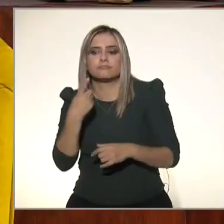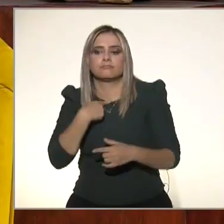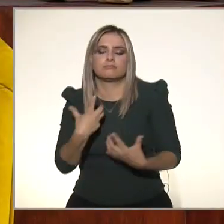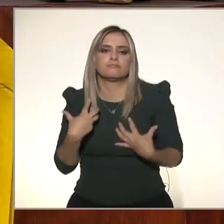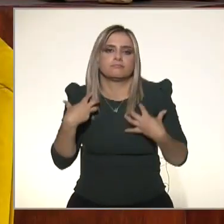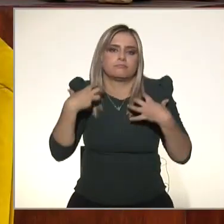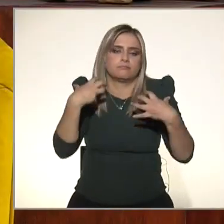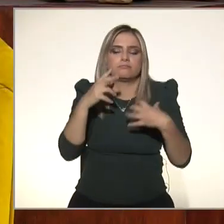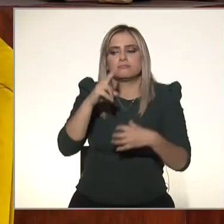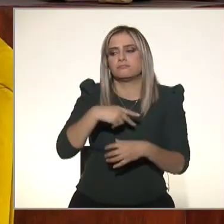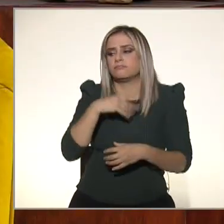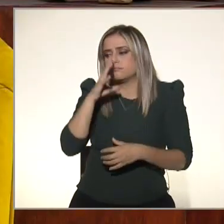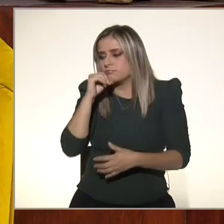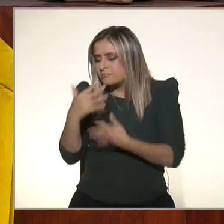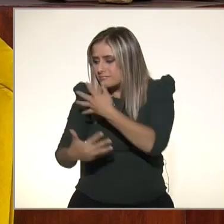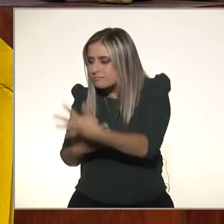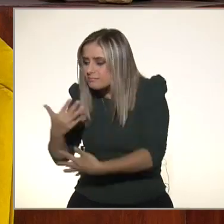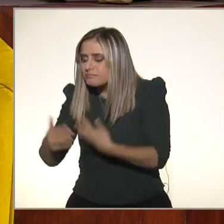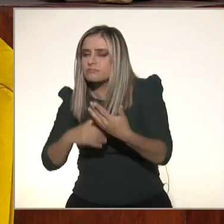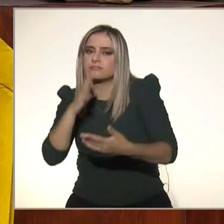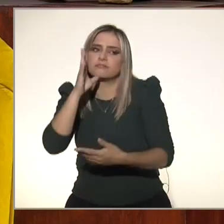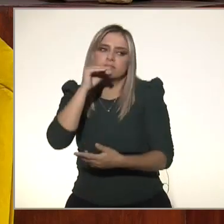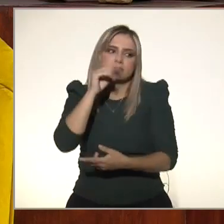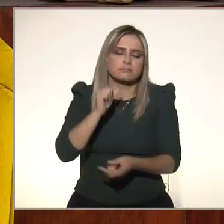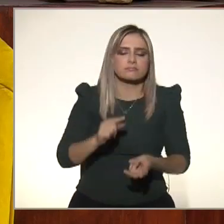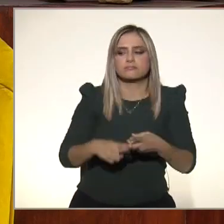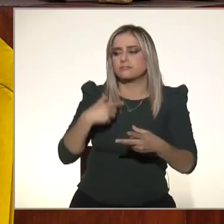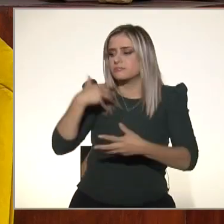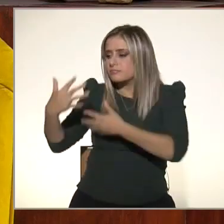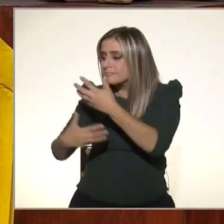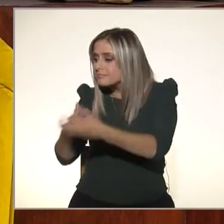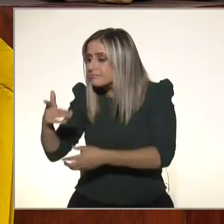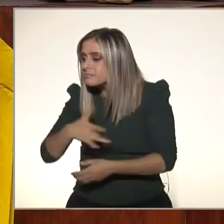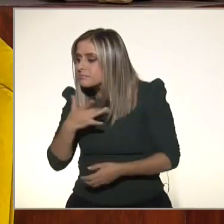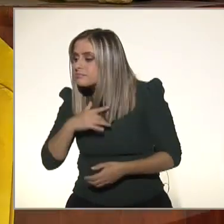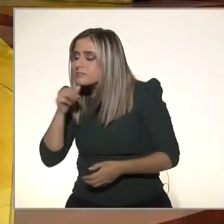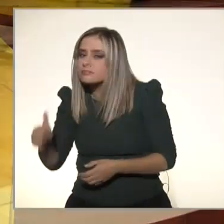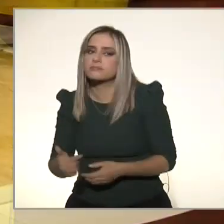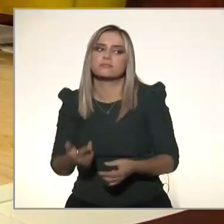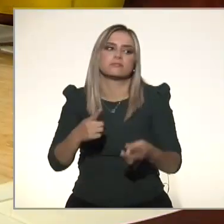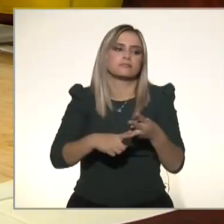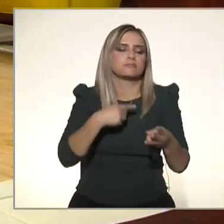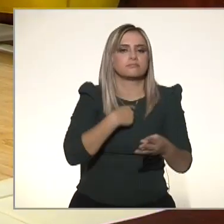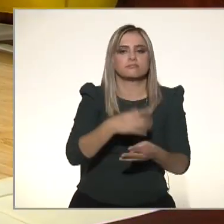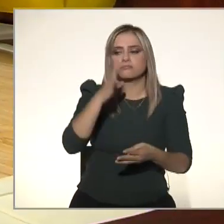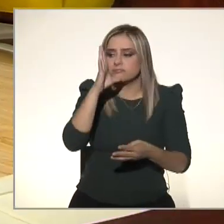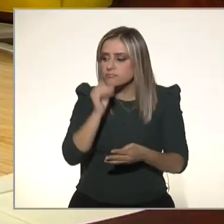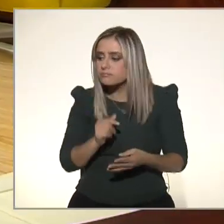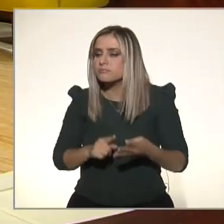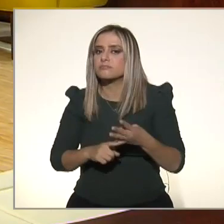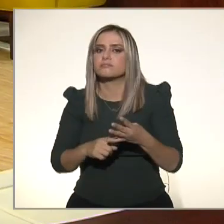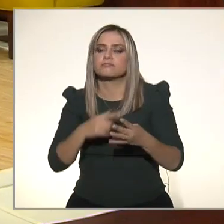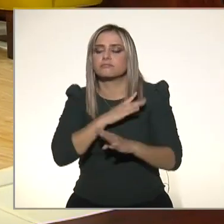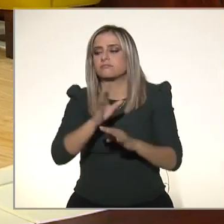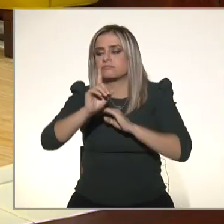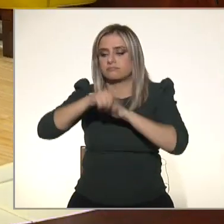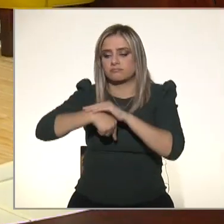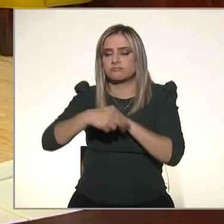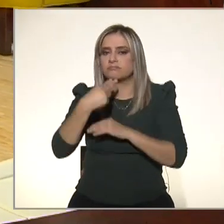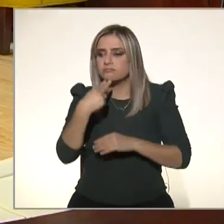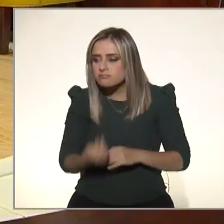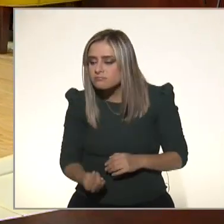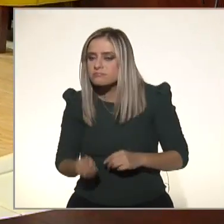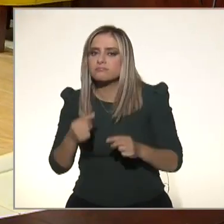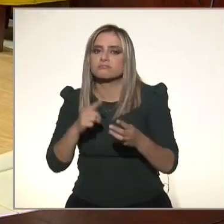¿qué tal si la próxima? Y después empieza en perspectiva, ¿no? ¿Y qué tal si ya no puedo? ¿Y qué tal si después ya no funciono más? ¿O qué tal si mi pareja